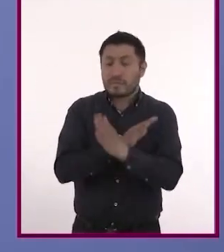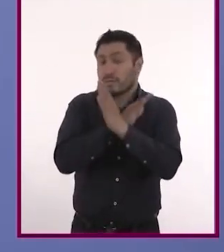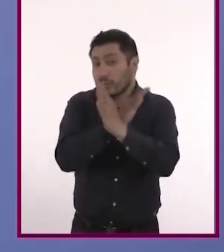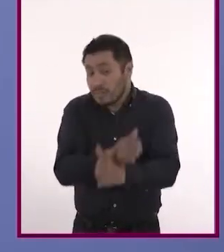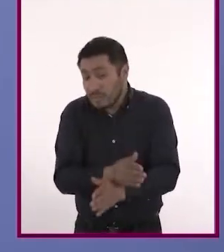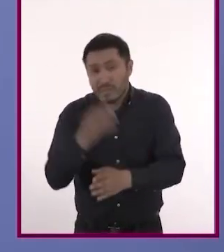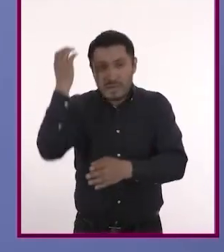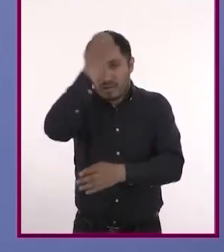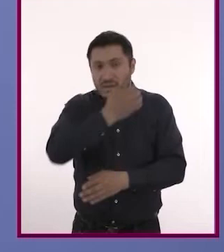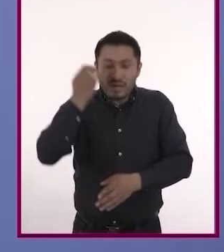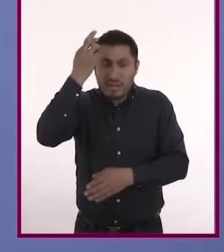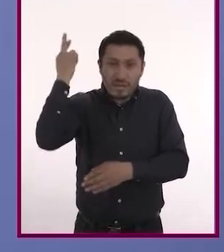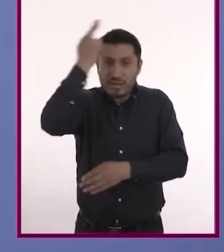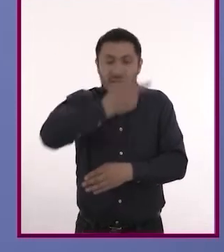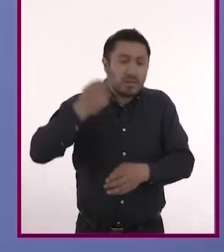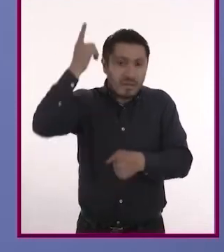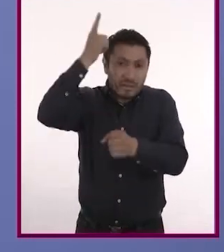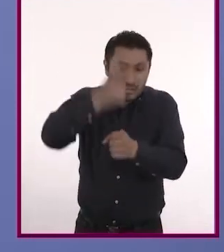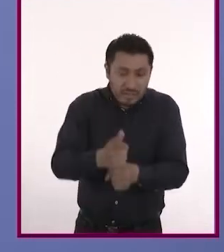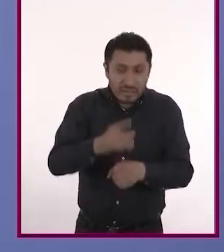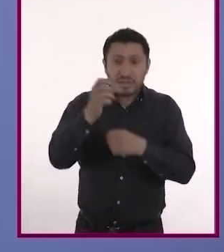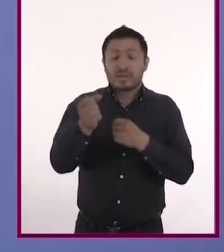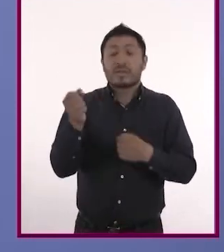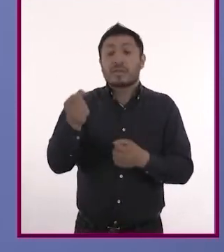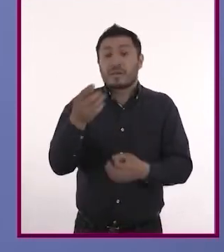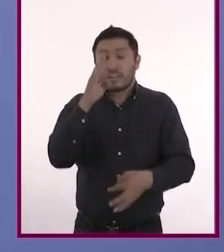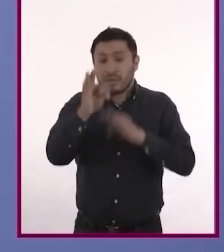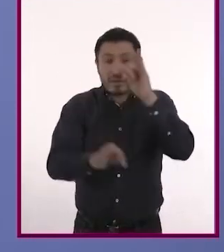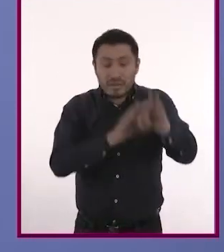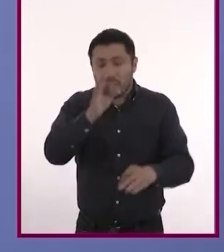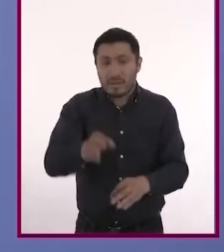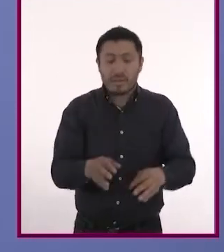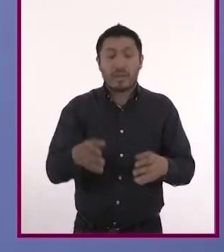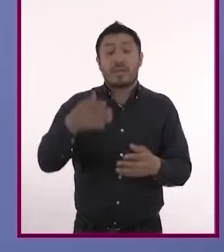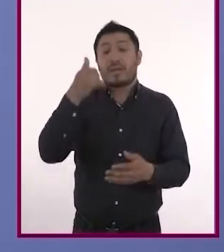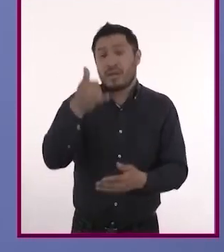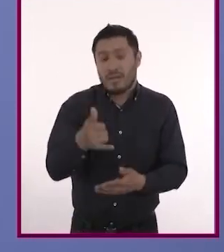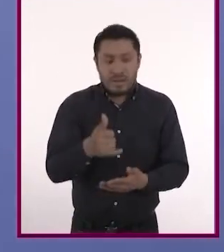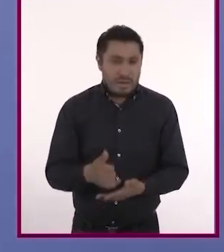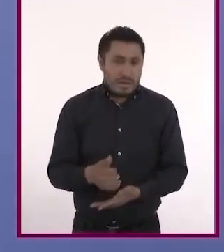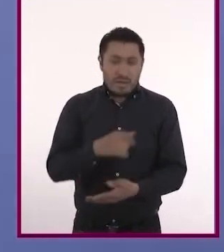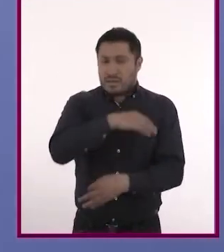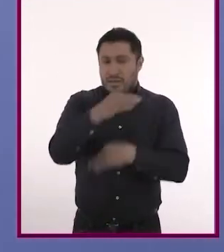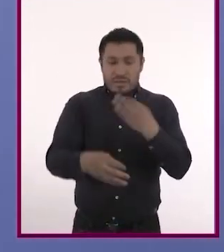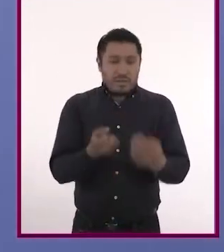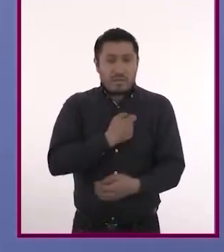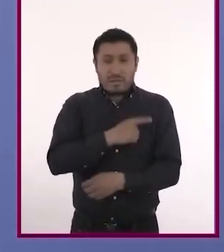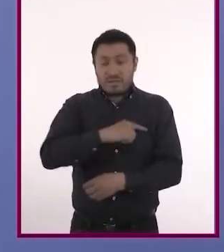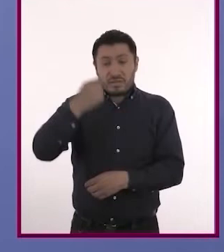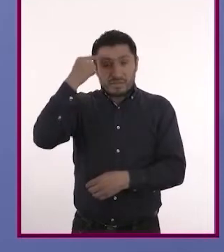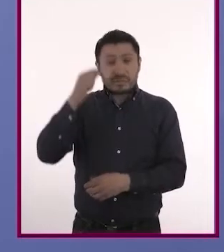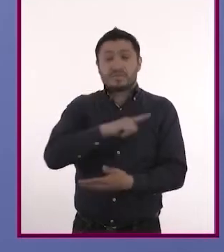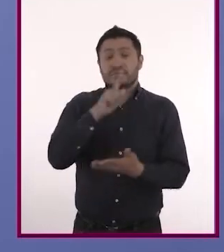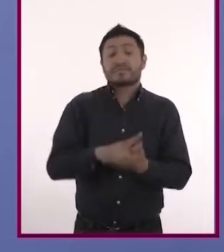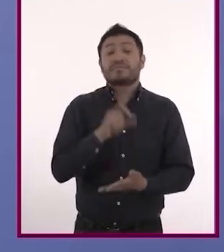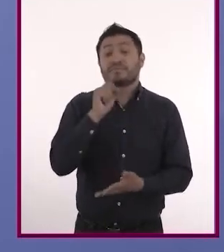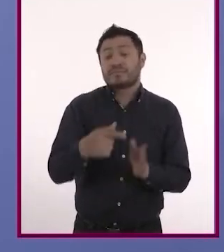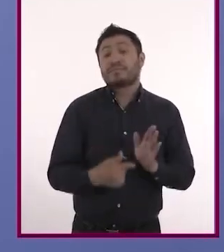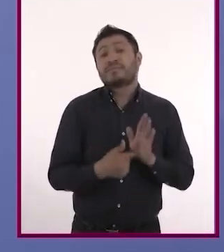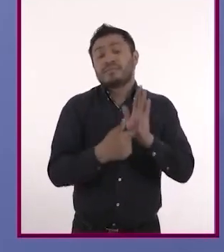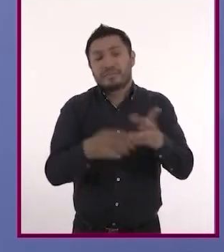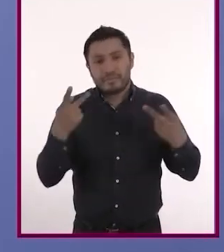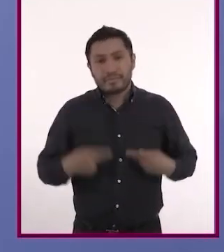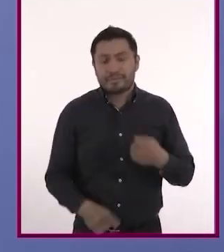evaluación, diagnóstico, tratamiento, rehabilitación y fomento de la salud mental. Esta ley también señala que las personas con